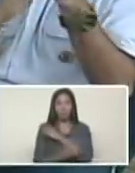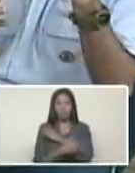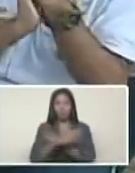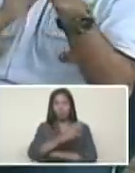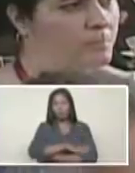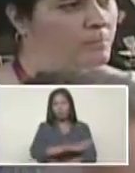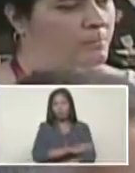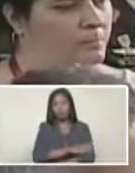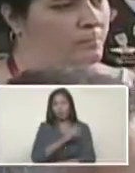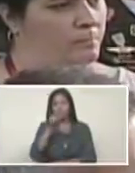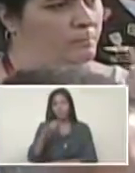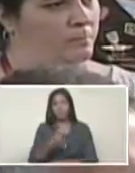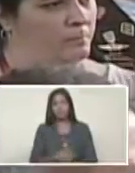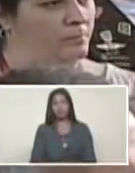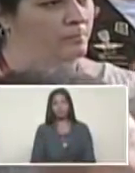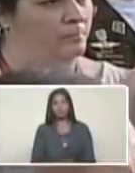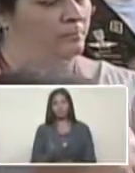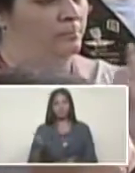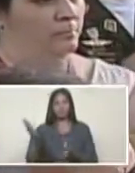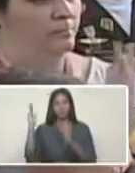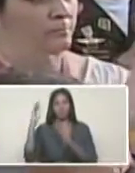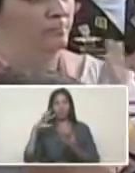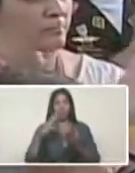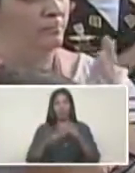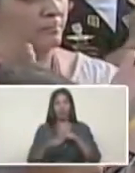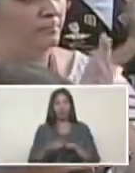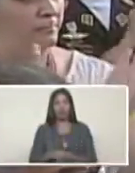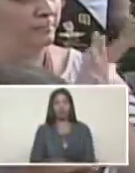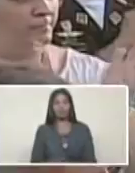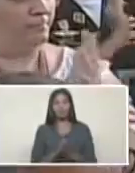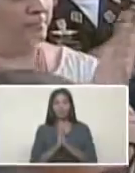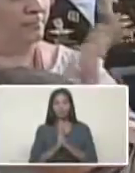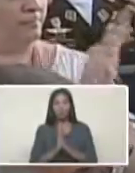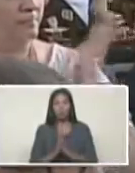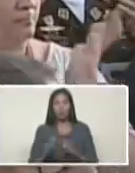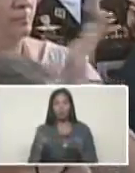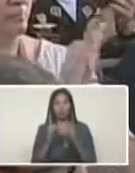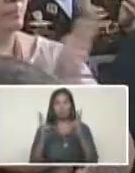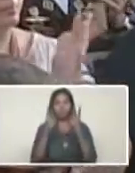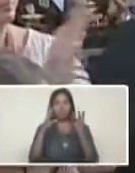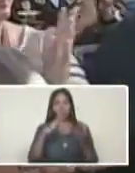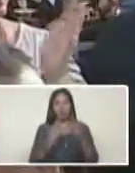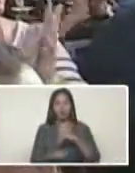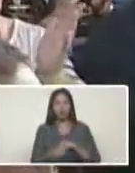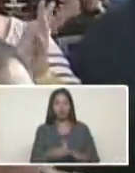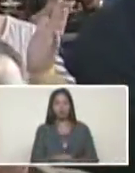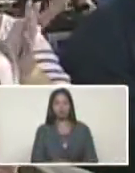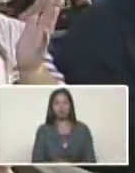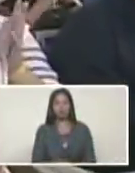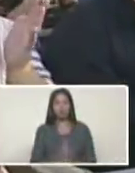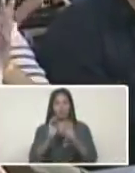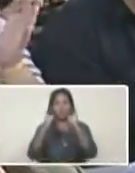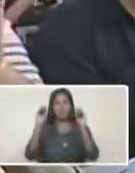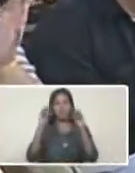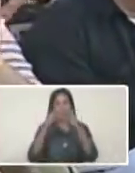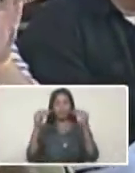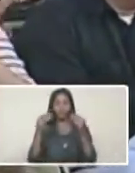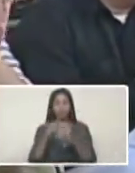golpista. Adelante los CLAT, a la carga, a la batalla y a la victoria con los CLAT. Es mi llamado.